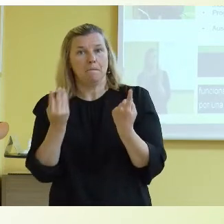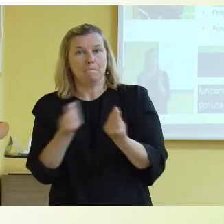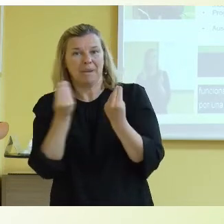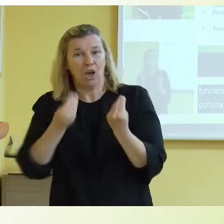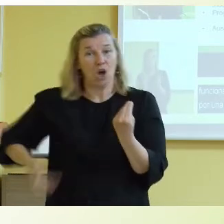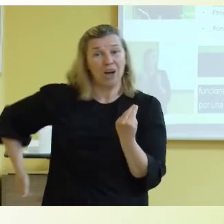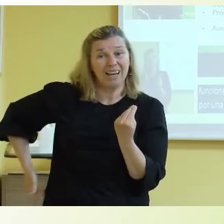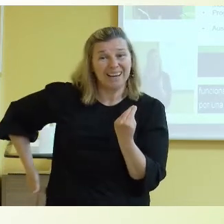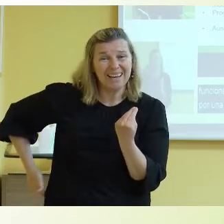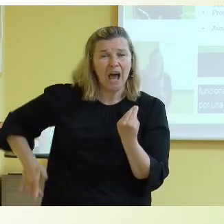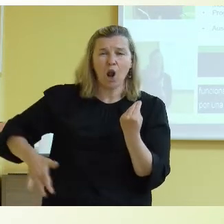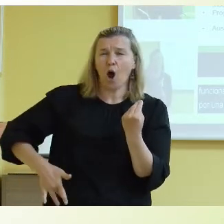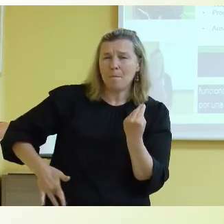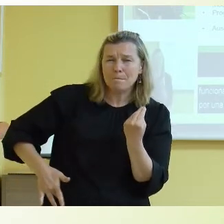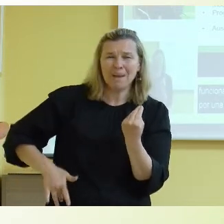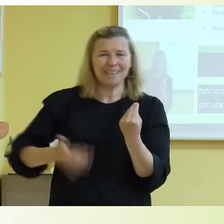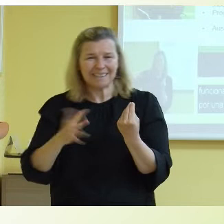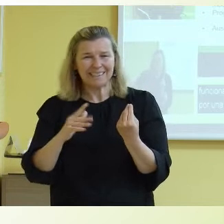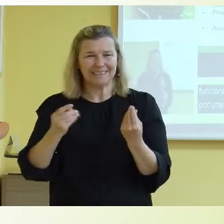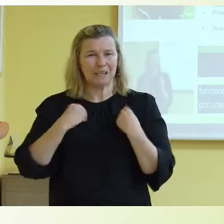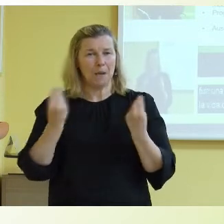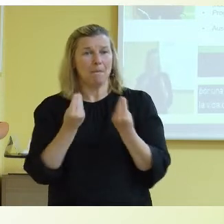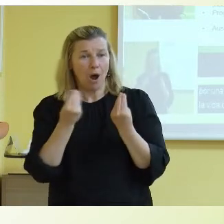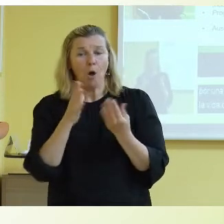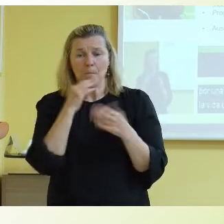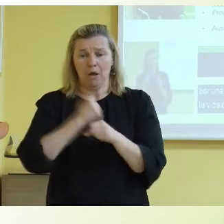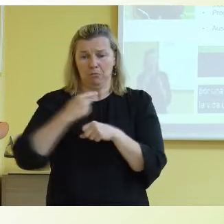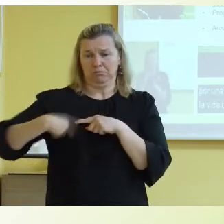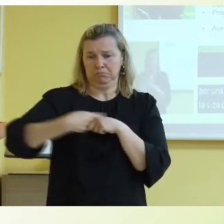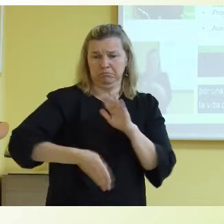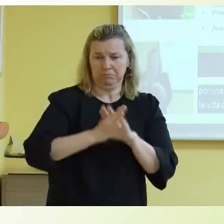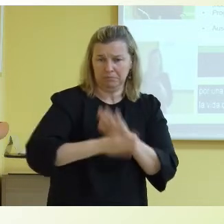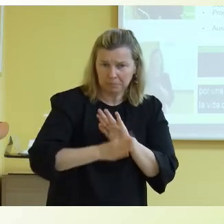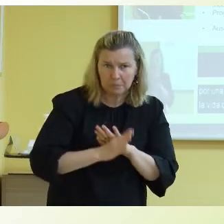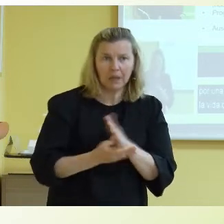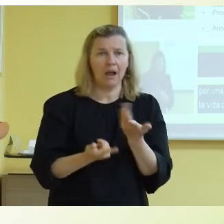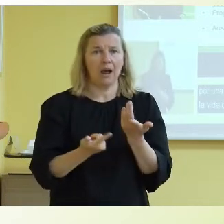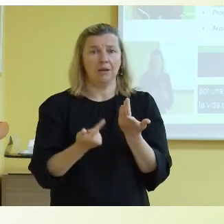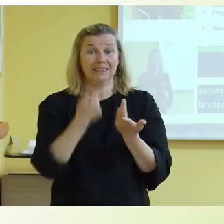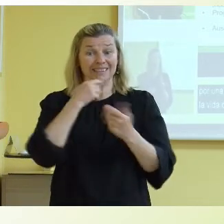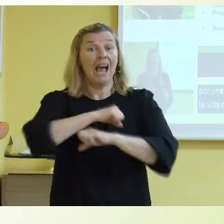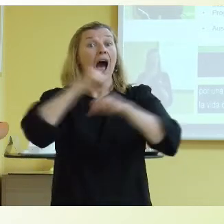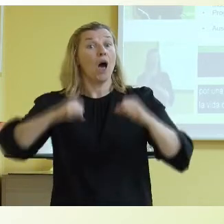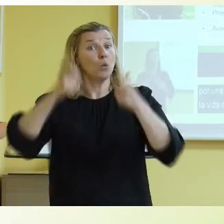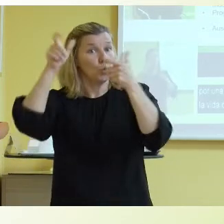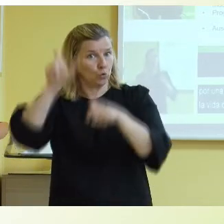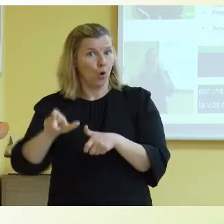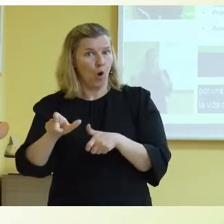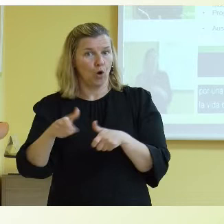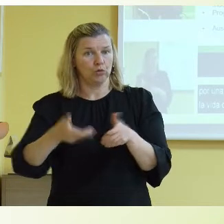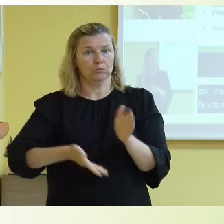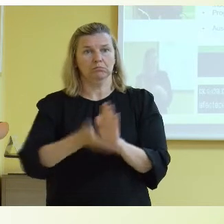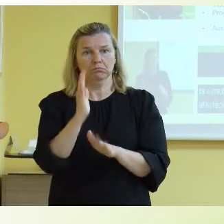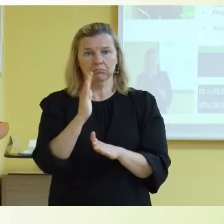una afectación hepática, pero realmente, pues bueno, vas a trabajar todavía tienes si hablamos de adultos, todavía tienes una parte